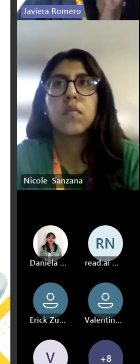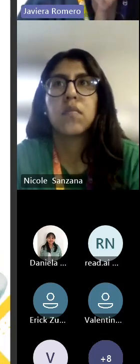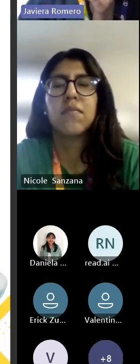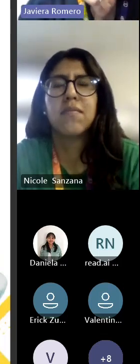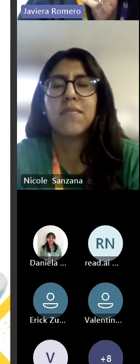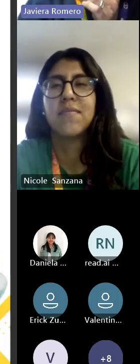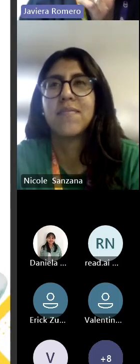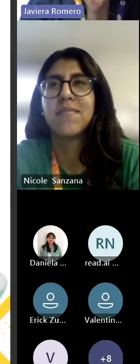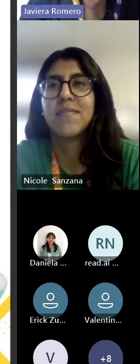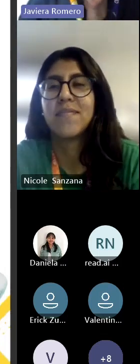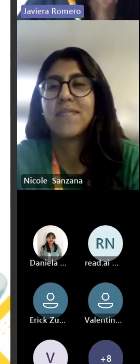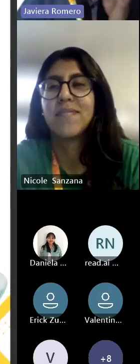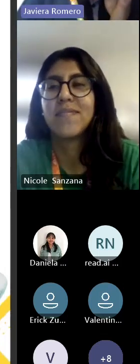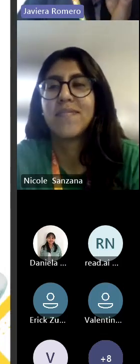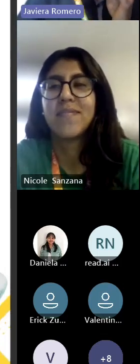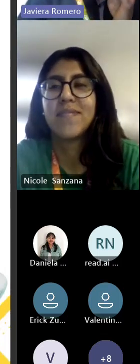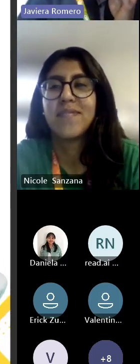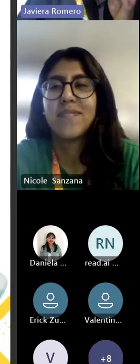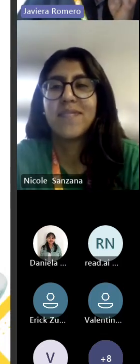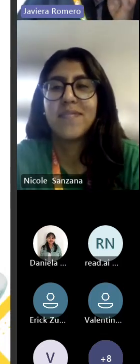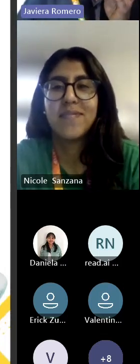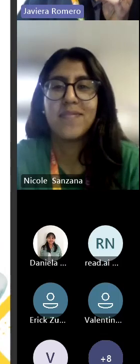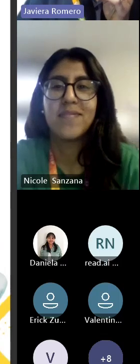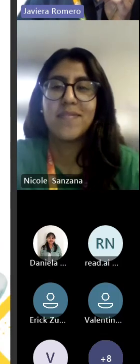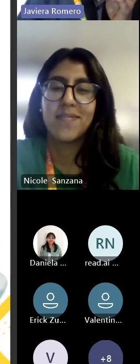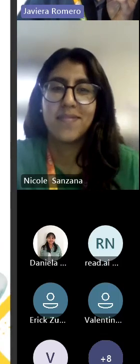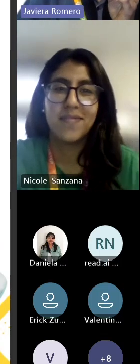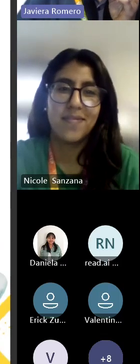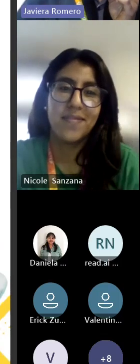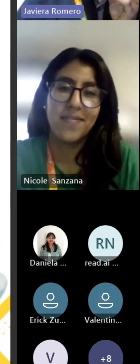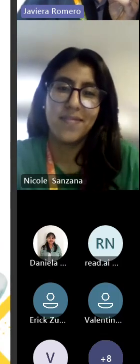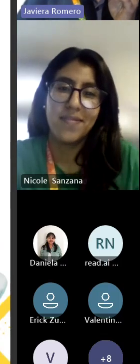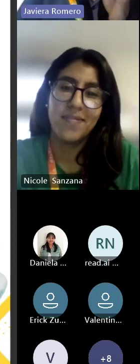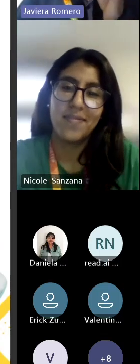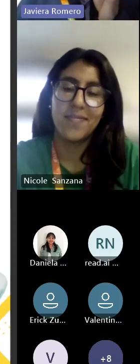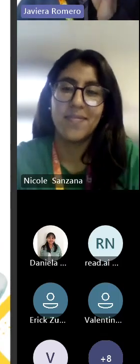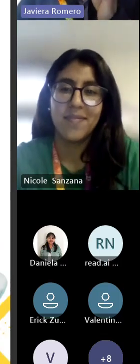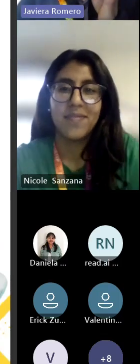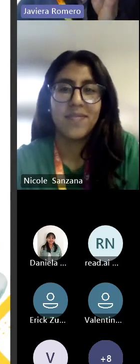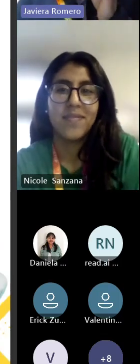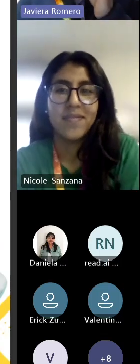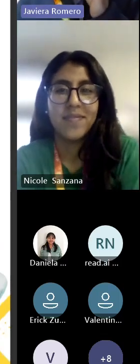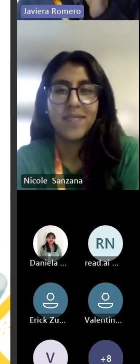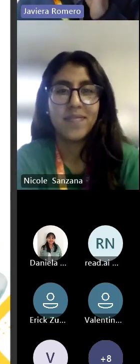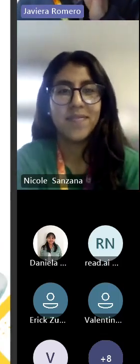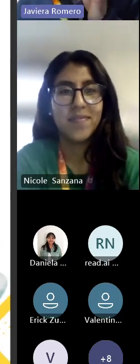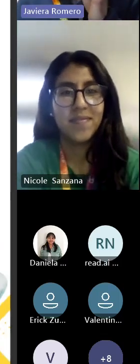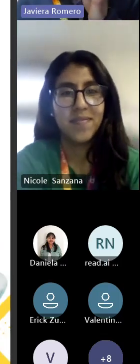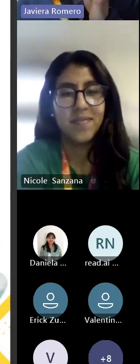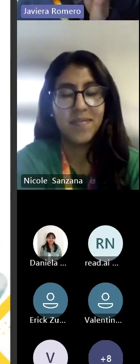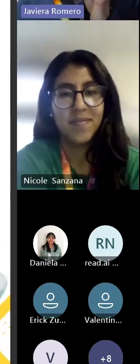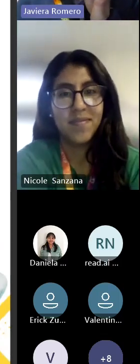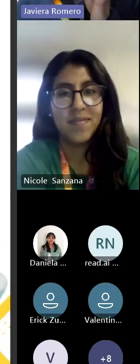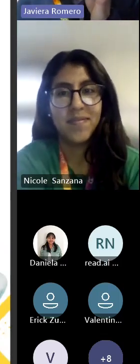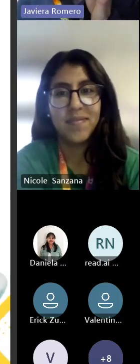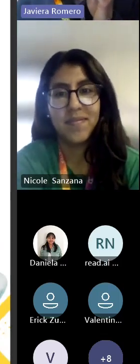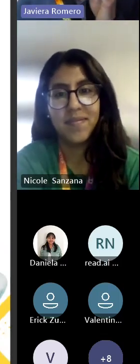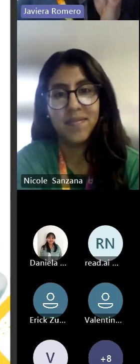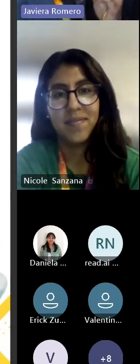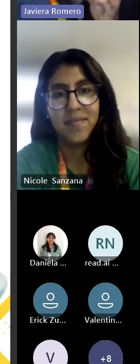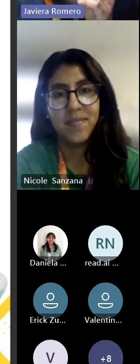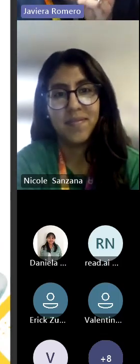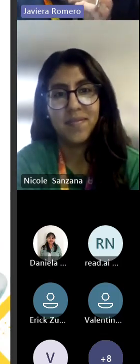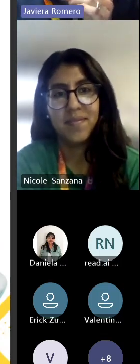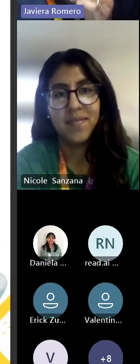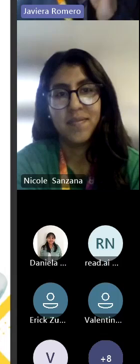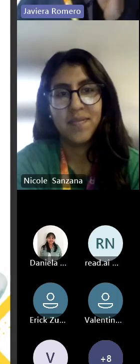de problemas de salud mental, donde tenemos, por ejemplo, el desarrollo de habilidades y competencias socioemocionales, que hemos